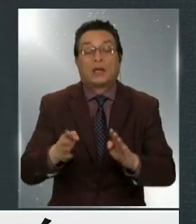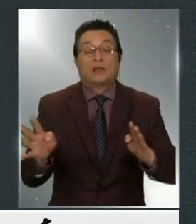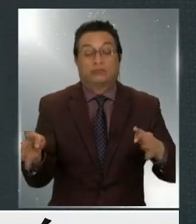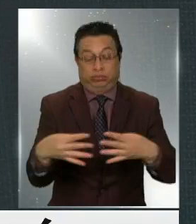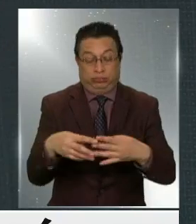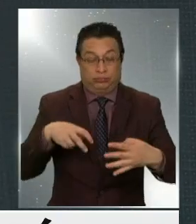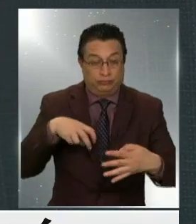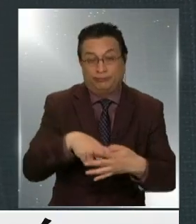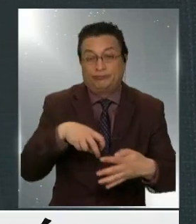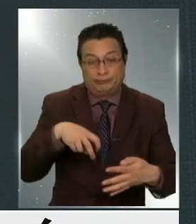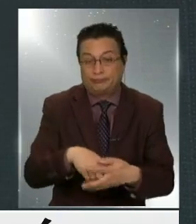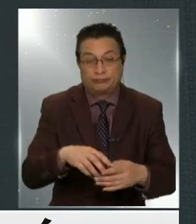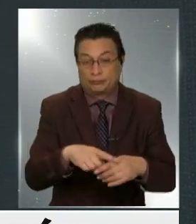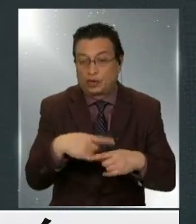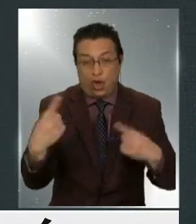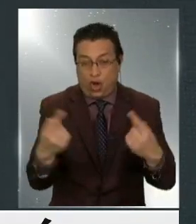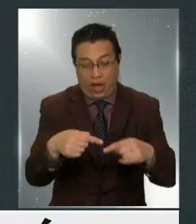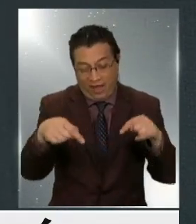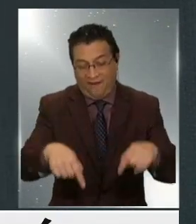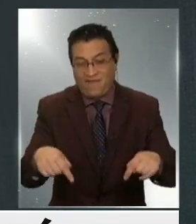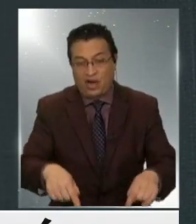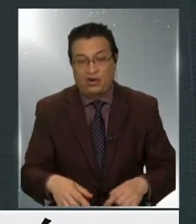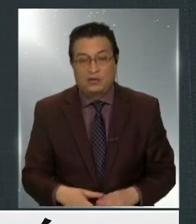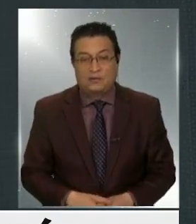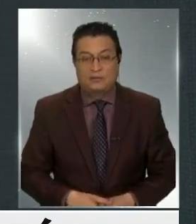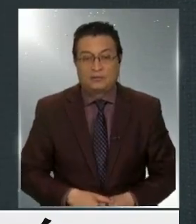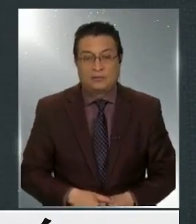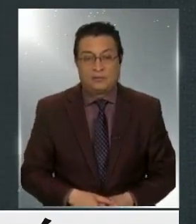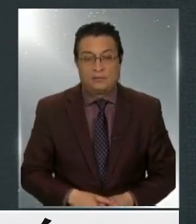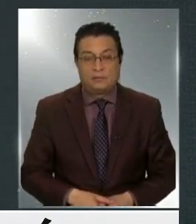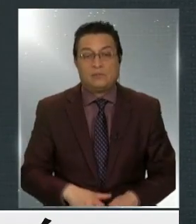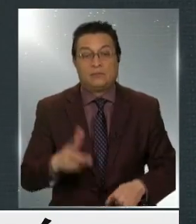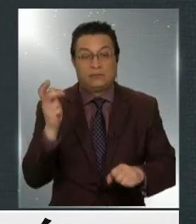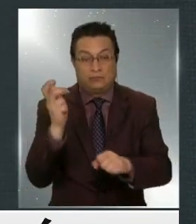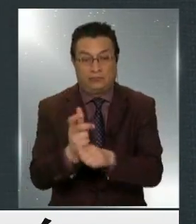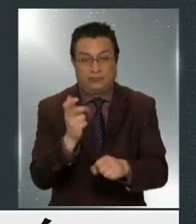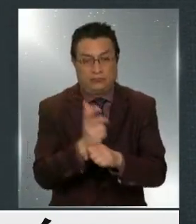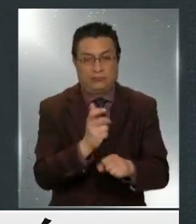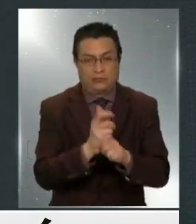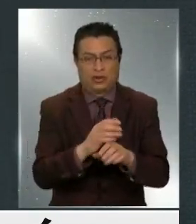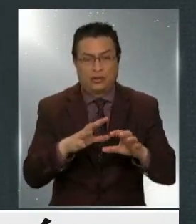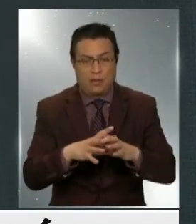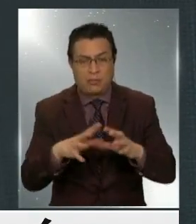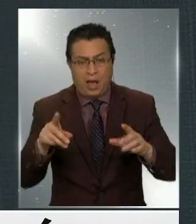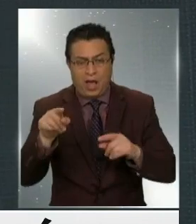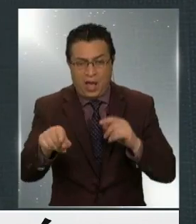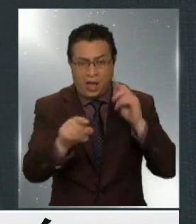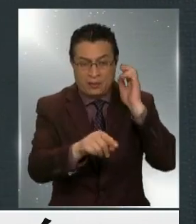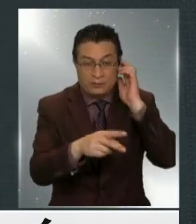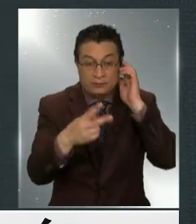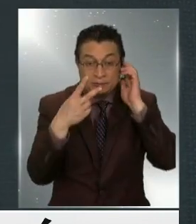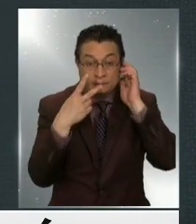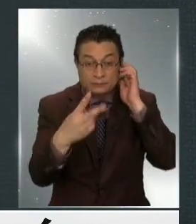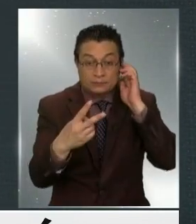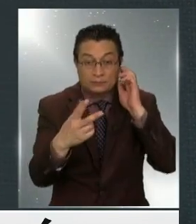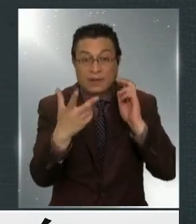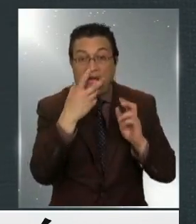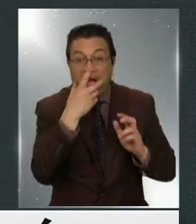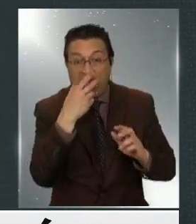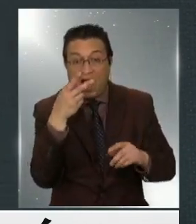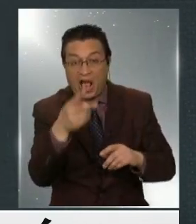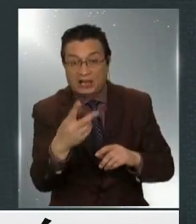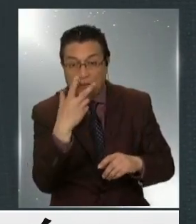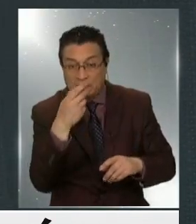de la casa y toda la parte de abajo. Han robado moto, televisor, microondas. ¡Mira, tanque de gas,